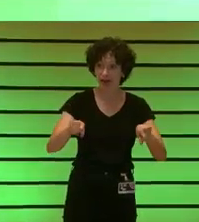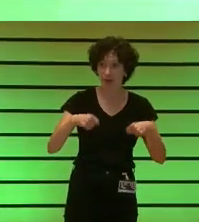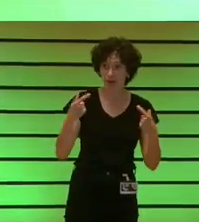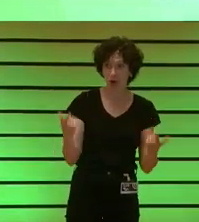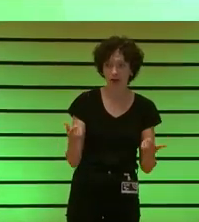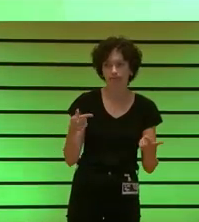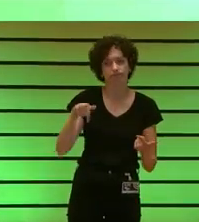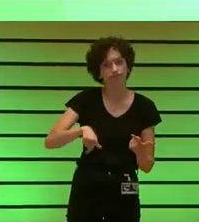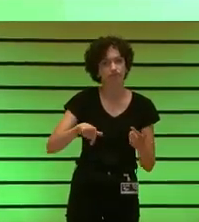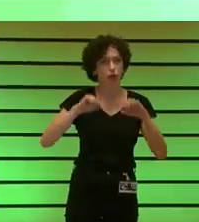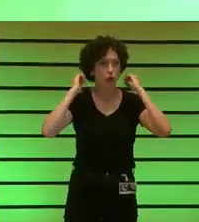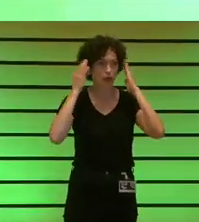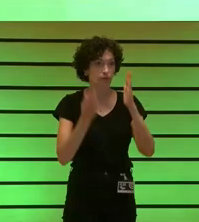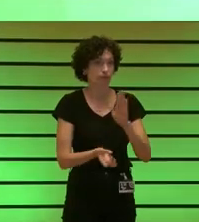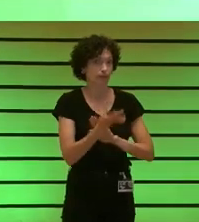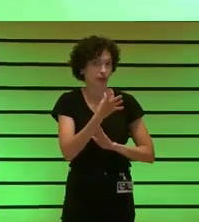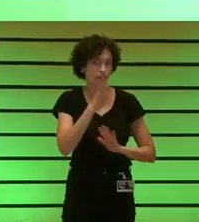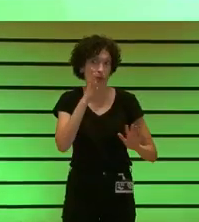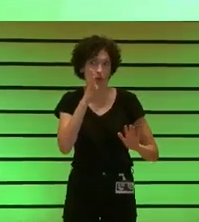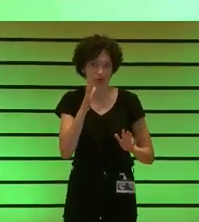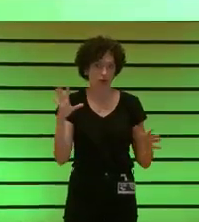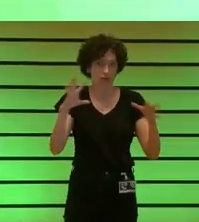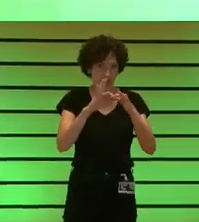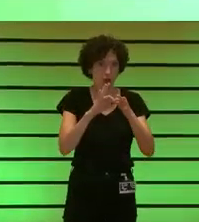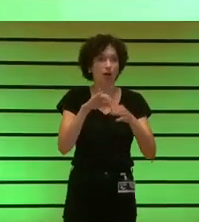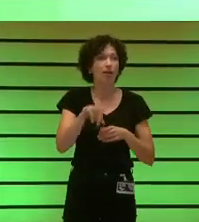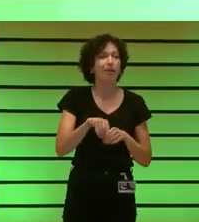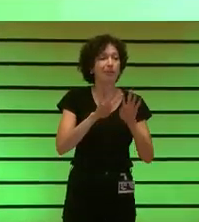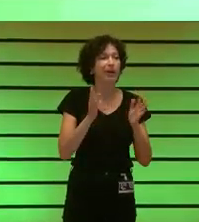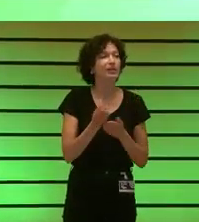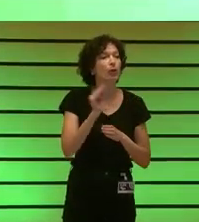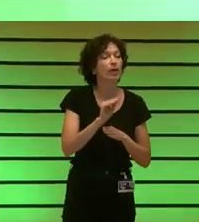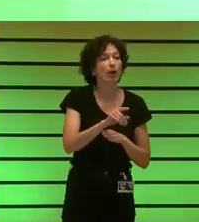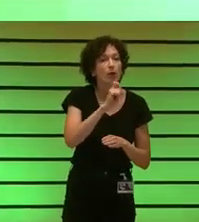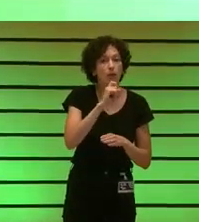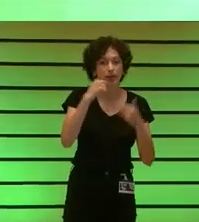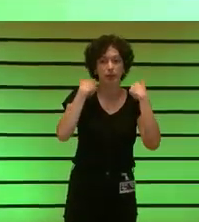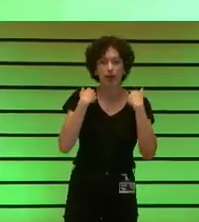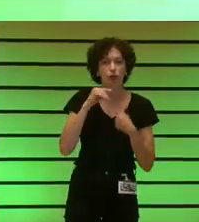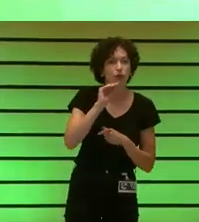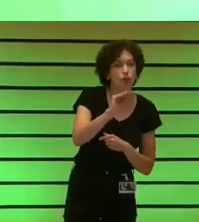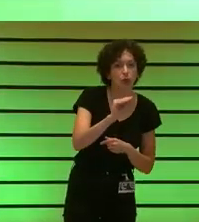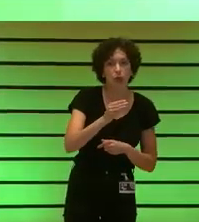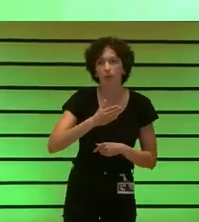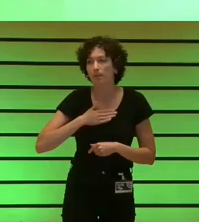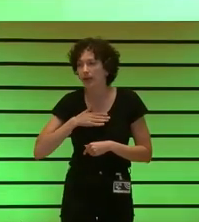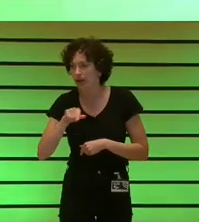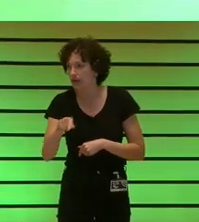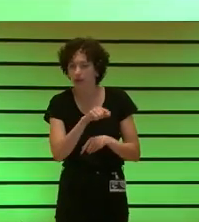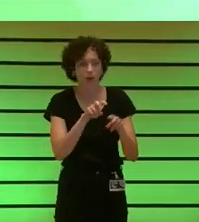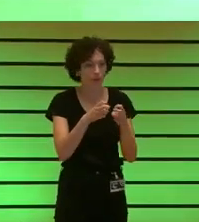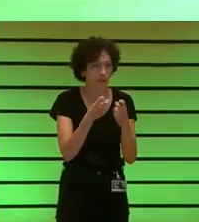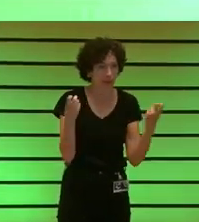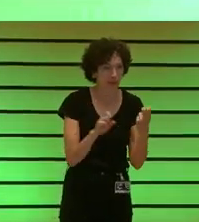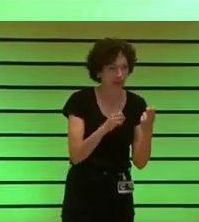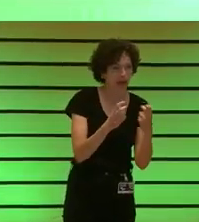la razón de ser de este congreso. Y cómo cuidar el planeta es responsabilidad tuya, mía, de los de la primera fila, de los de atrás,